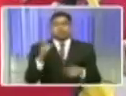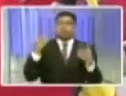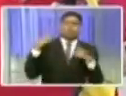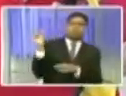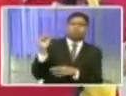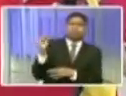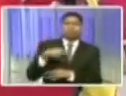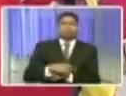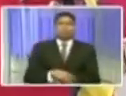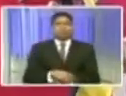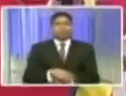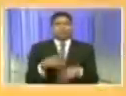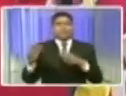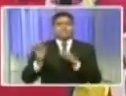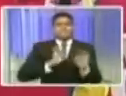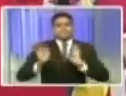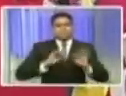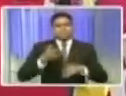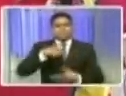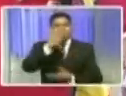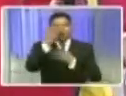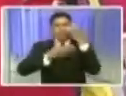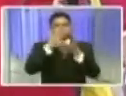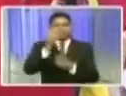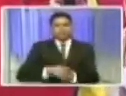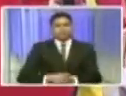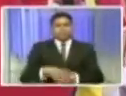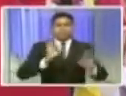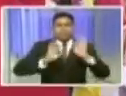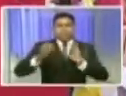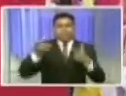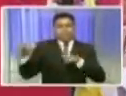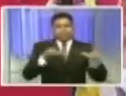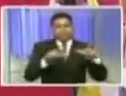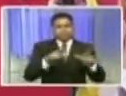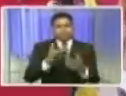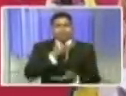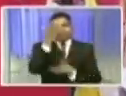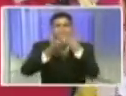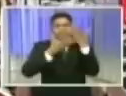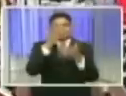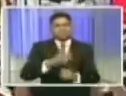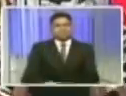Prepárate para cantar, pues, vente para acá. Prepárate para cantar, pues, Potro.